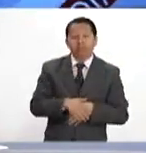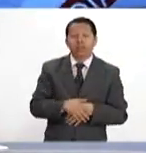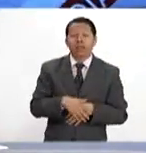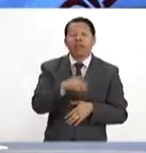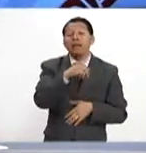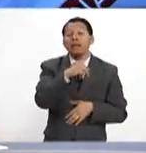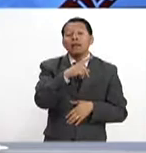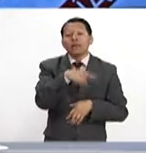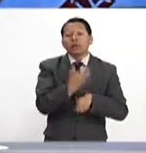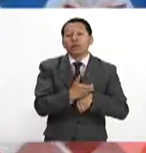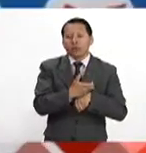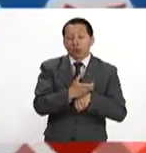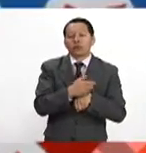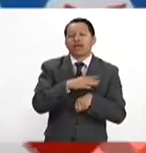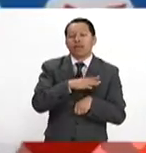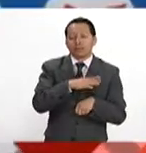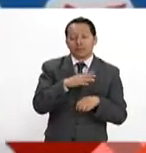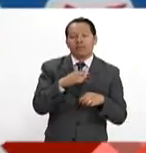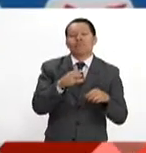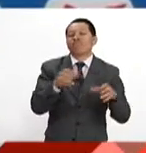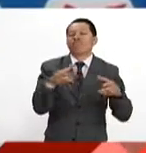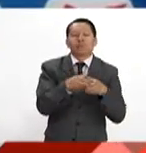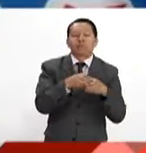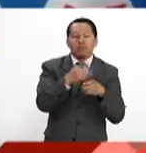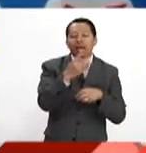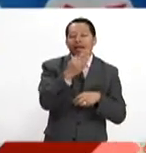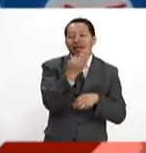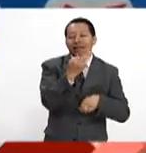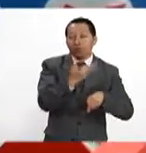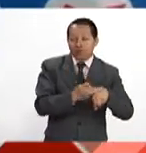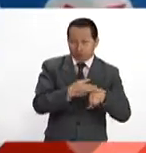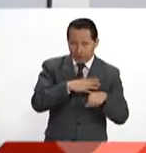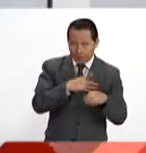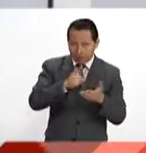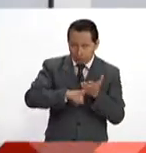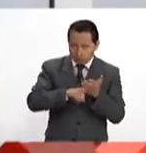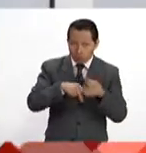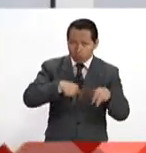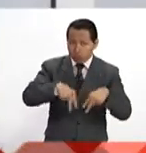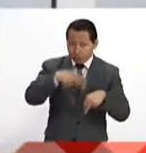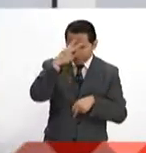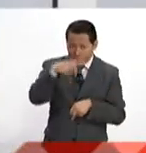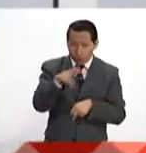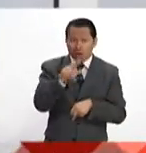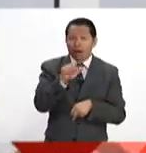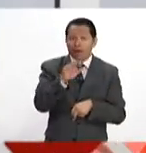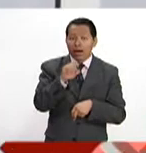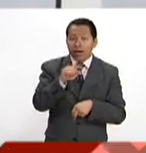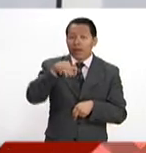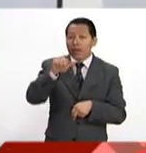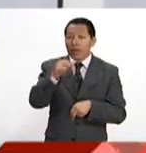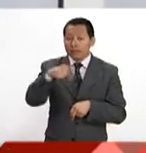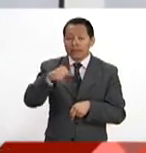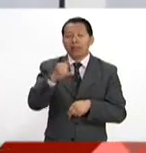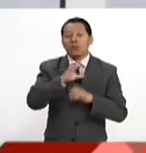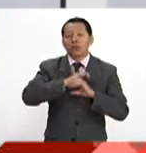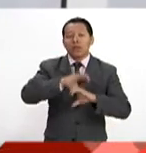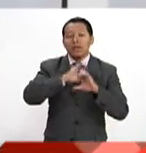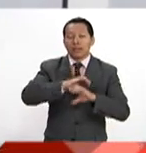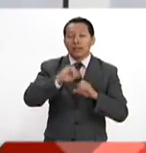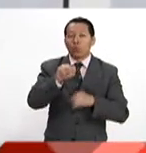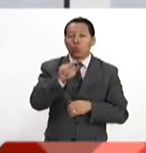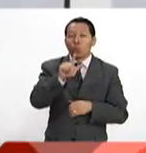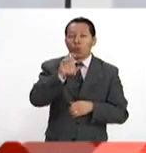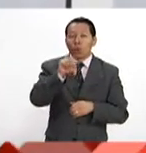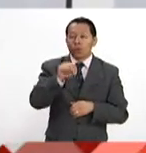del Tesoro de los Estados Unidos reveló una lista donde aparece el futbolista mexicano Rafael Márquez y el cantante Julián Álvarez